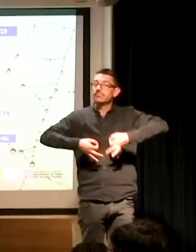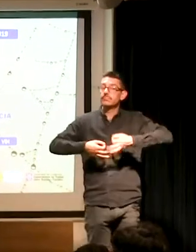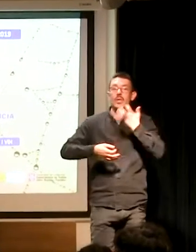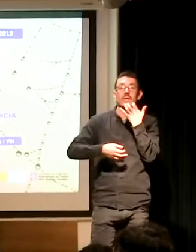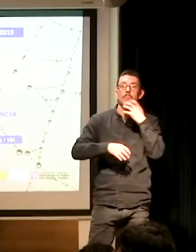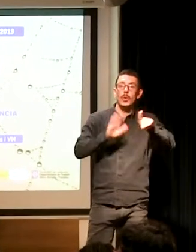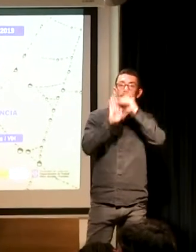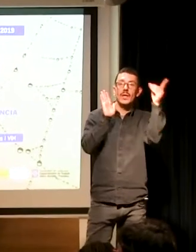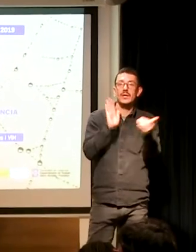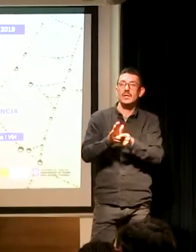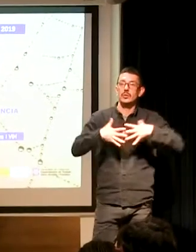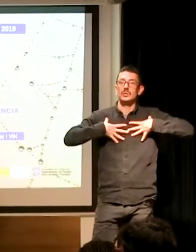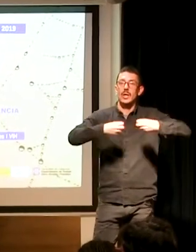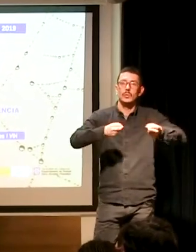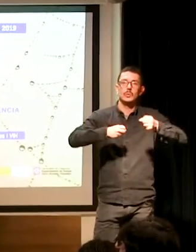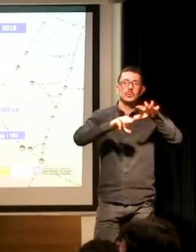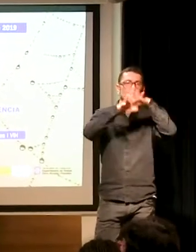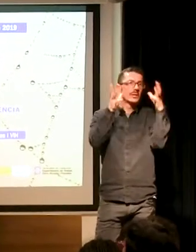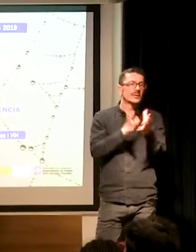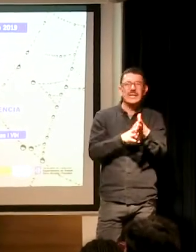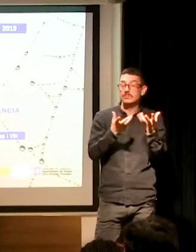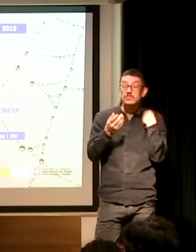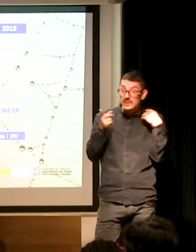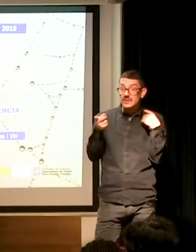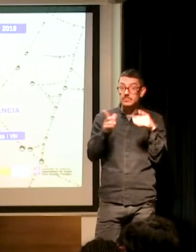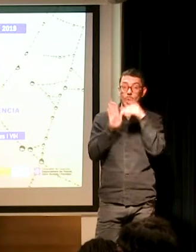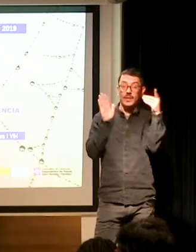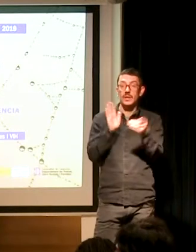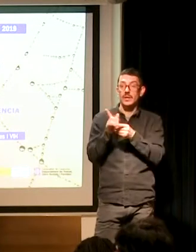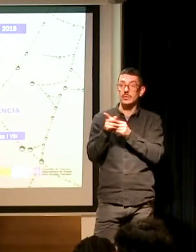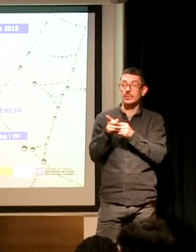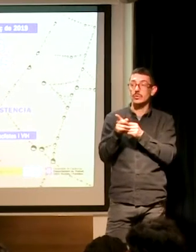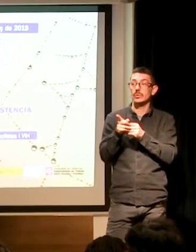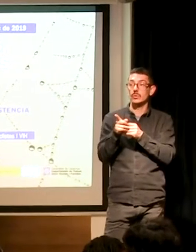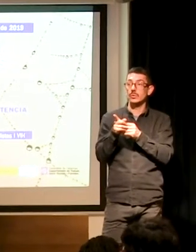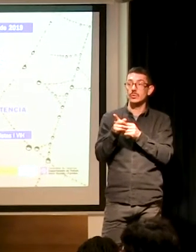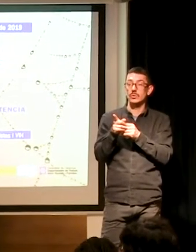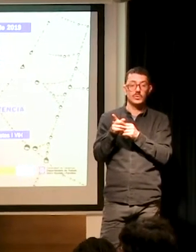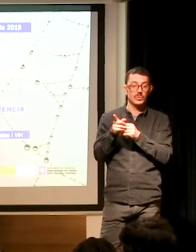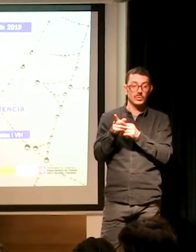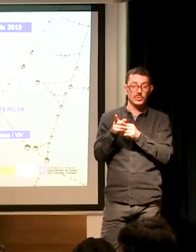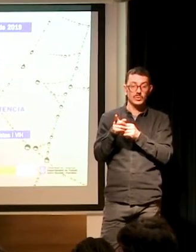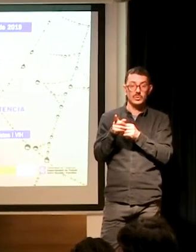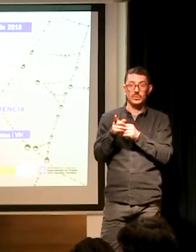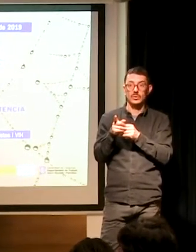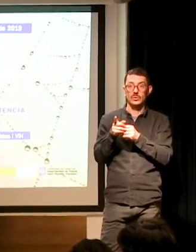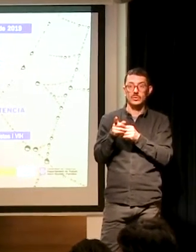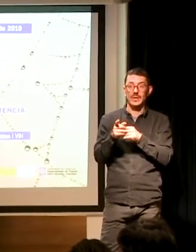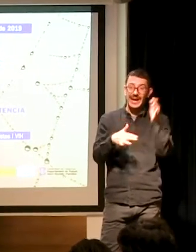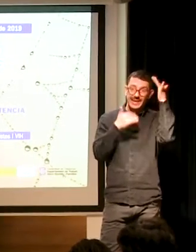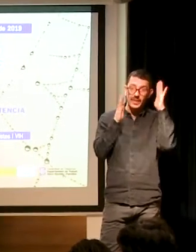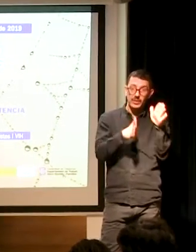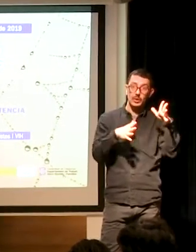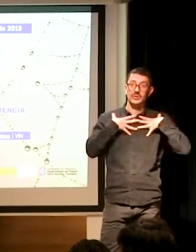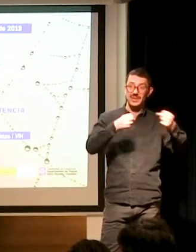de salud universal, no sé bien el nombre, pero este decreto que prohíbe, que excluye de la atención